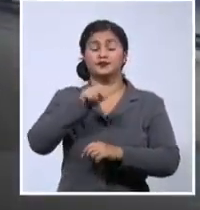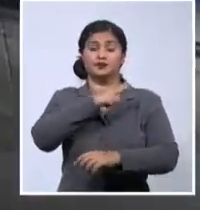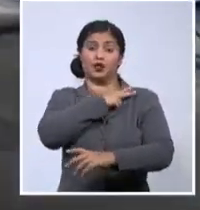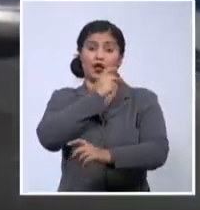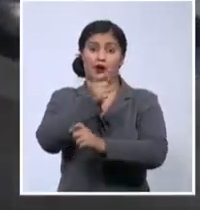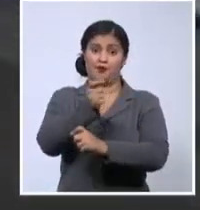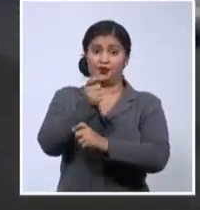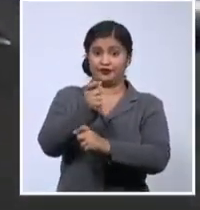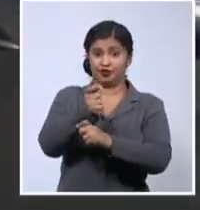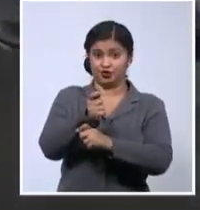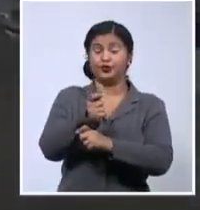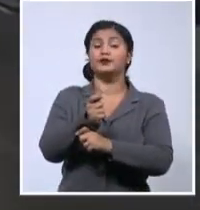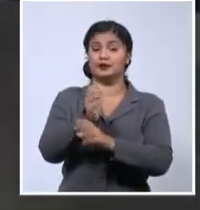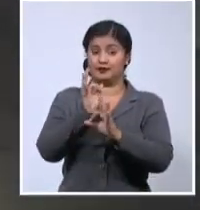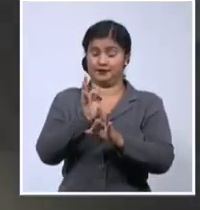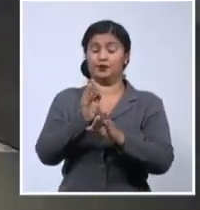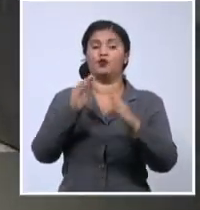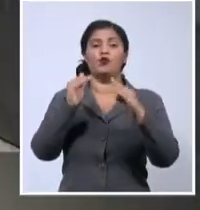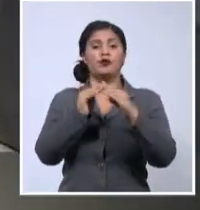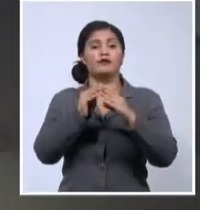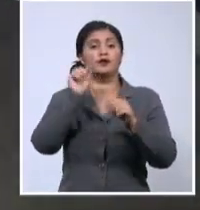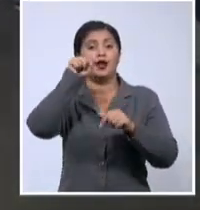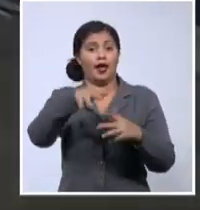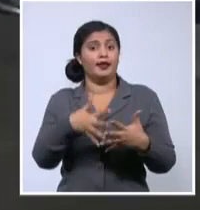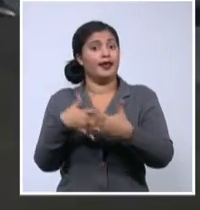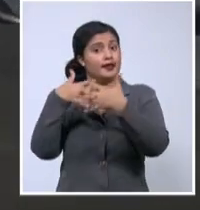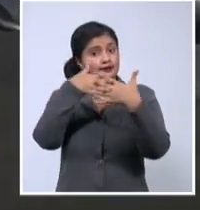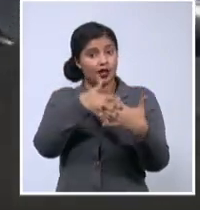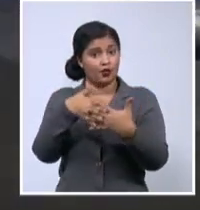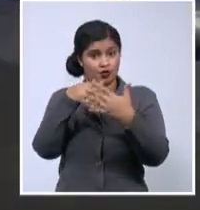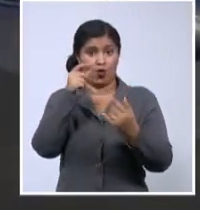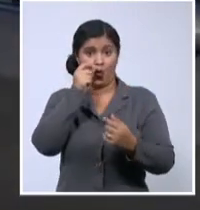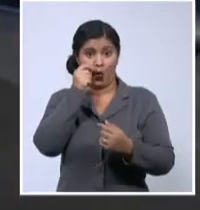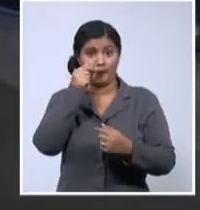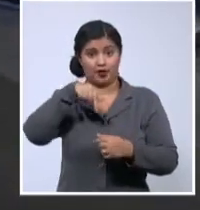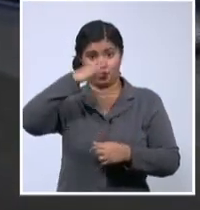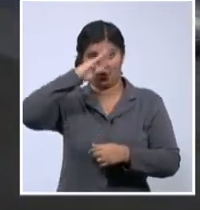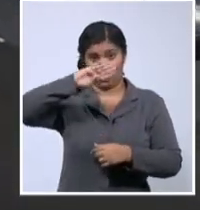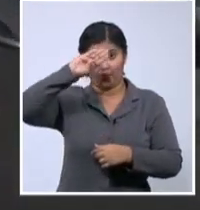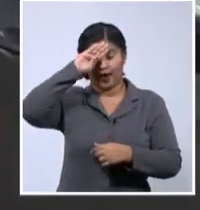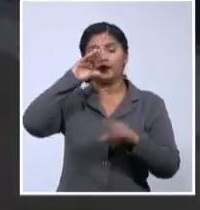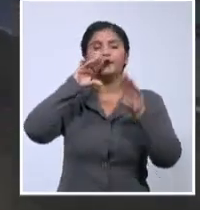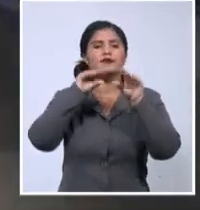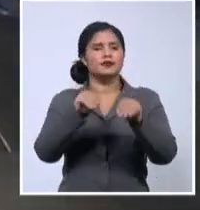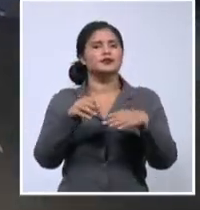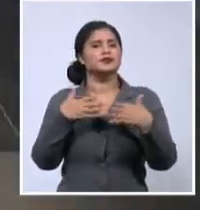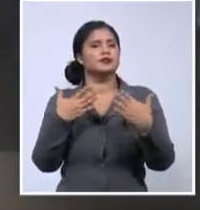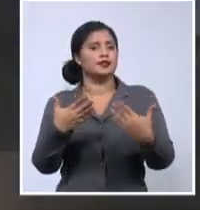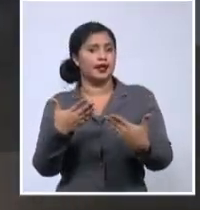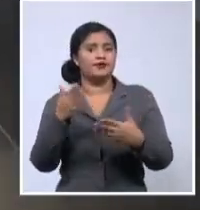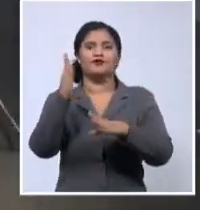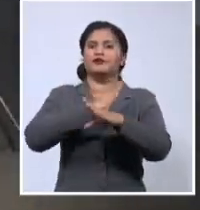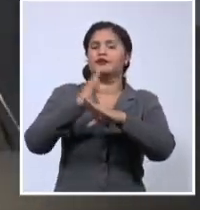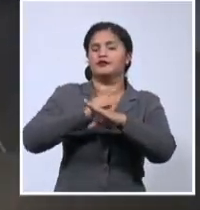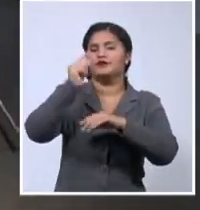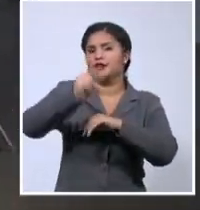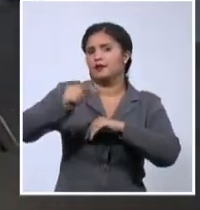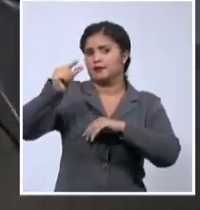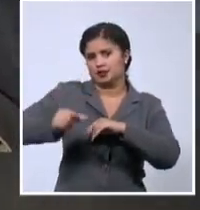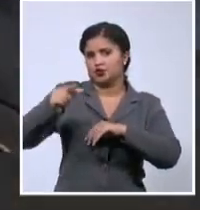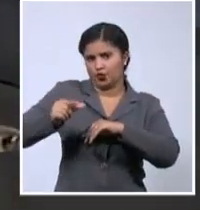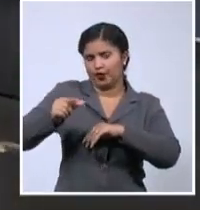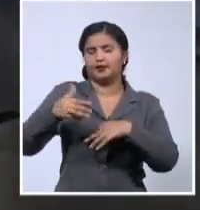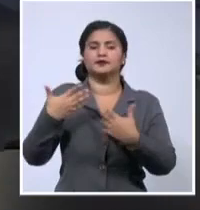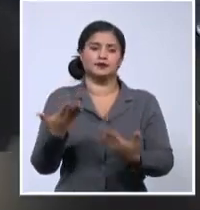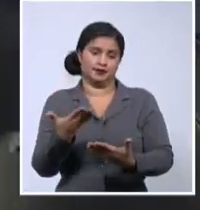lazo que promueve el proyecto puente este amor a cuba expresó que voces enardecidas de todas las edades